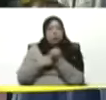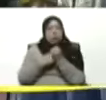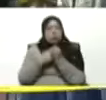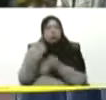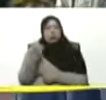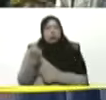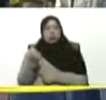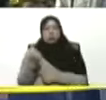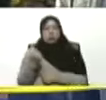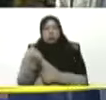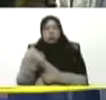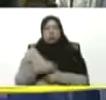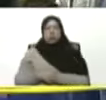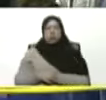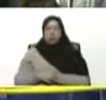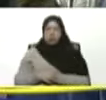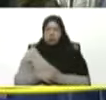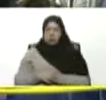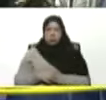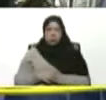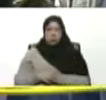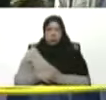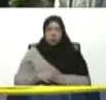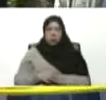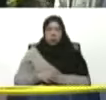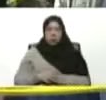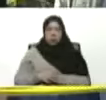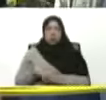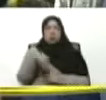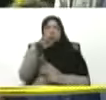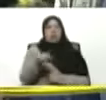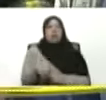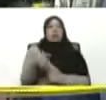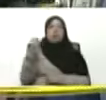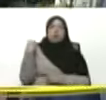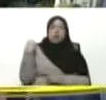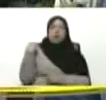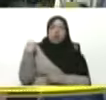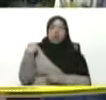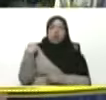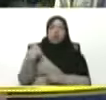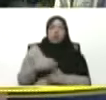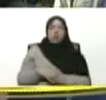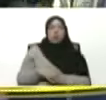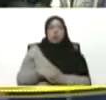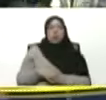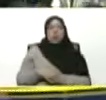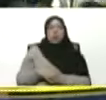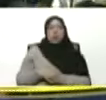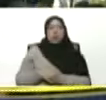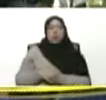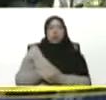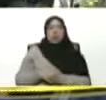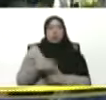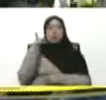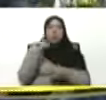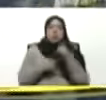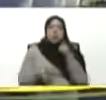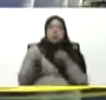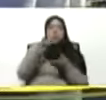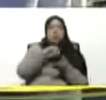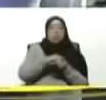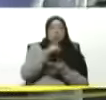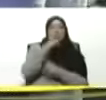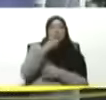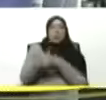Jorge. Involúcrate tú, como hijo de Alí primera, también hijo, para que hagamos una